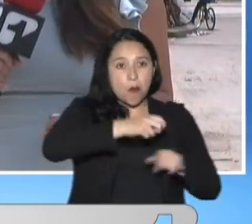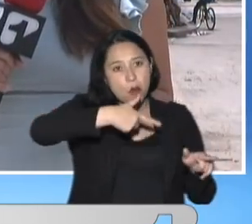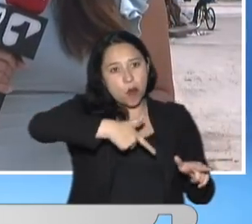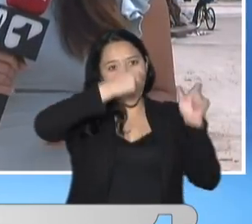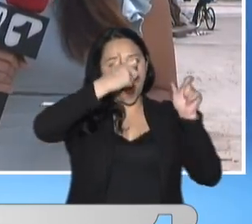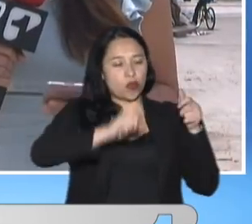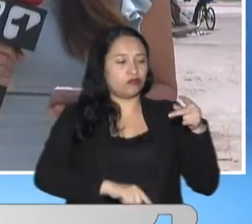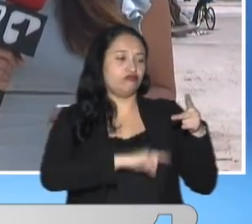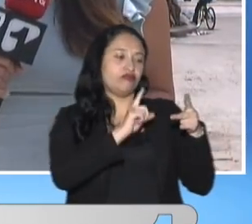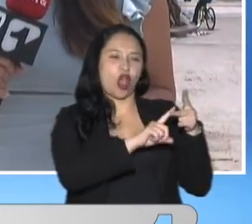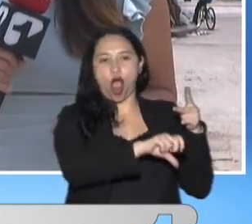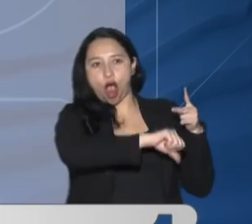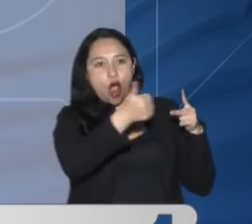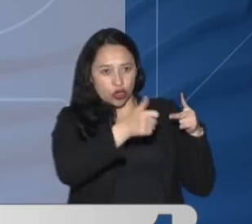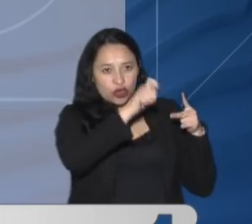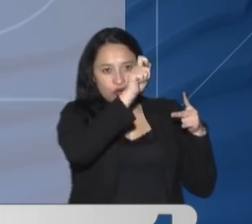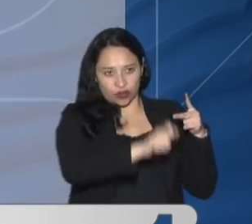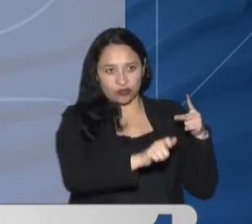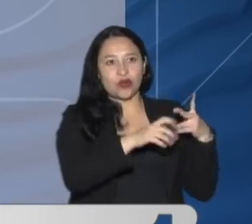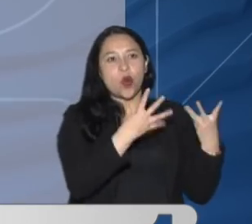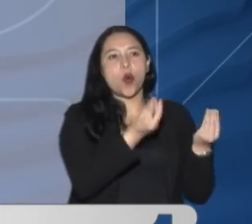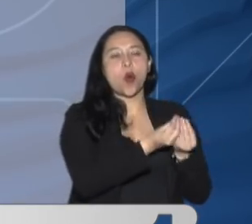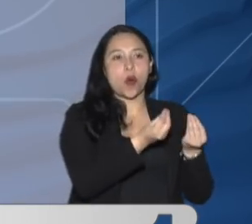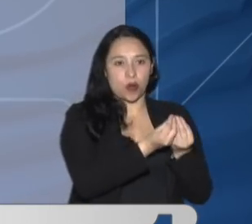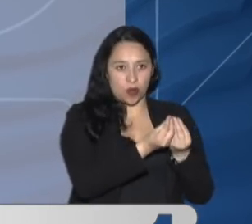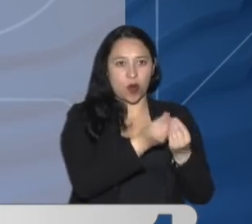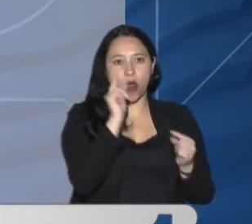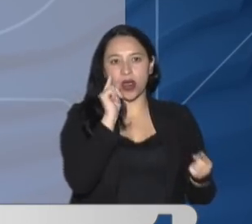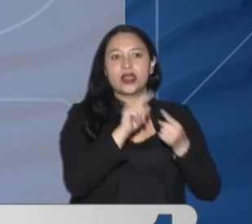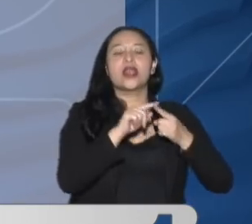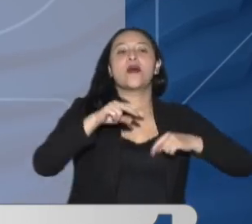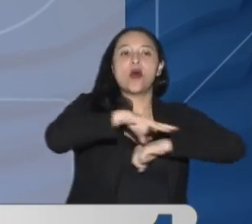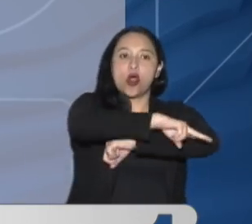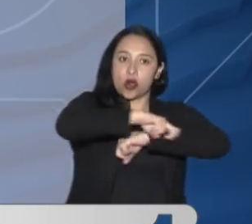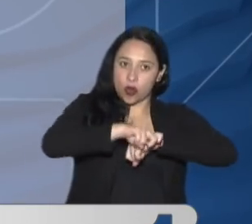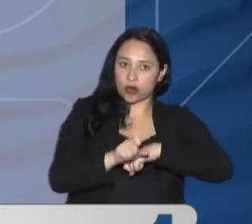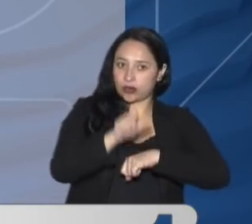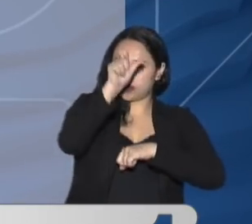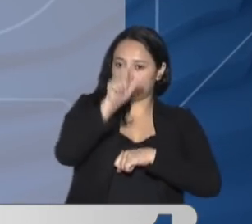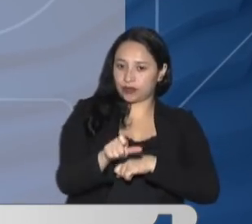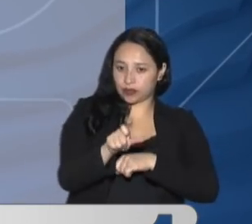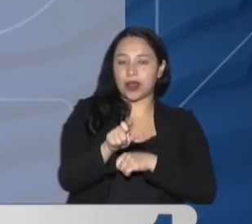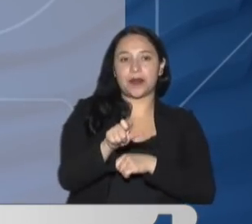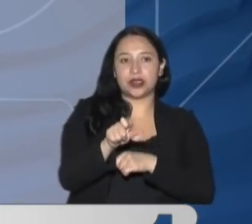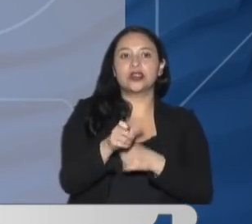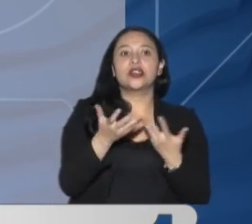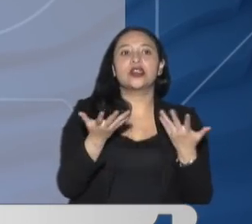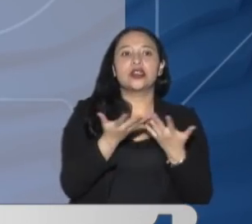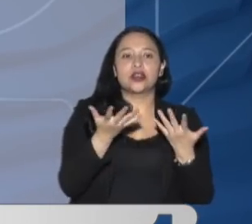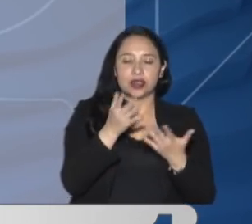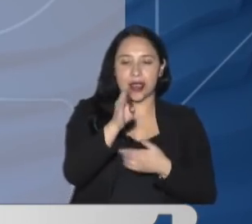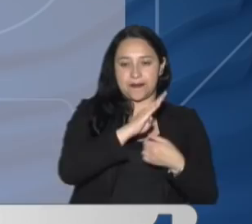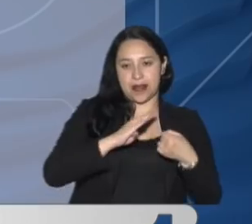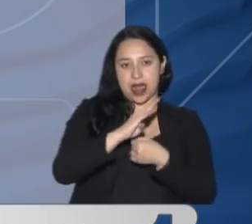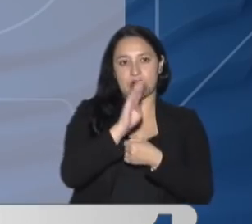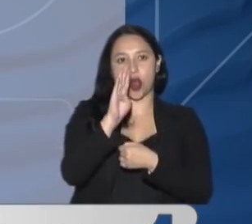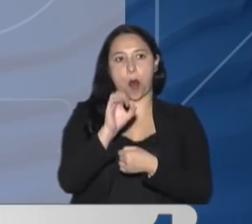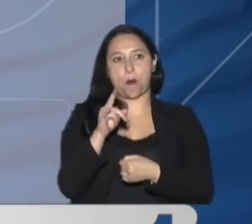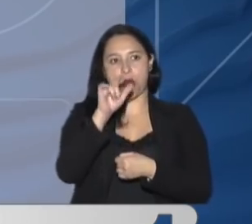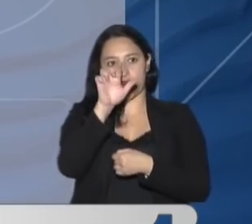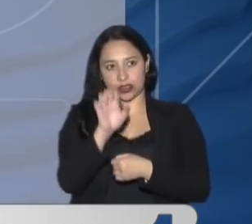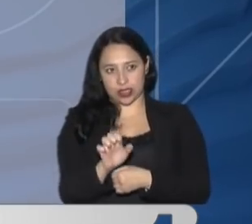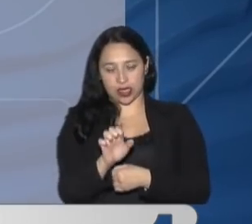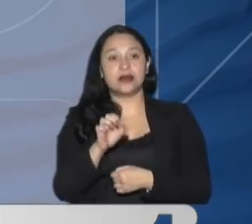otros sujetos que pretendían hurtar sus pertenencias a un ciudadano en el barrio Bosque. En ese lugar las